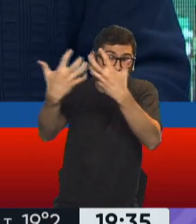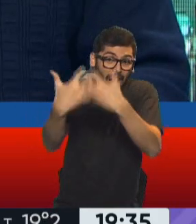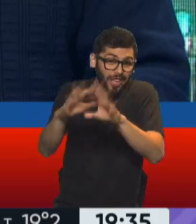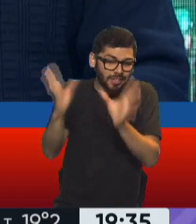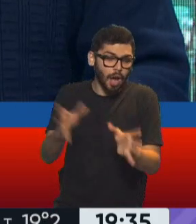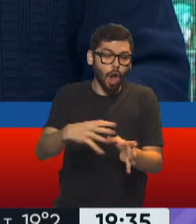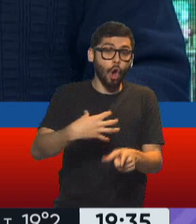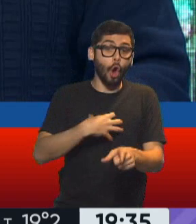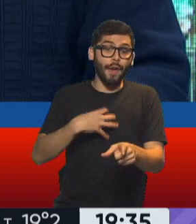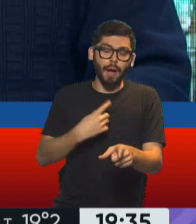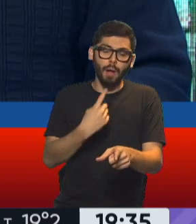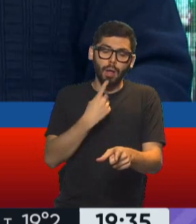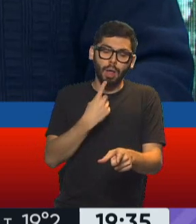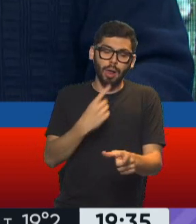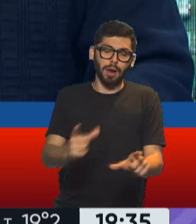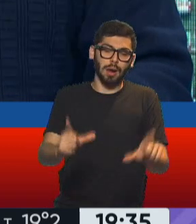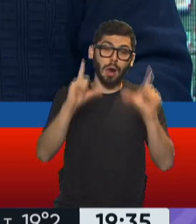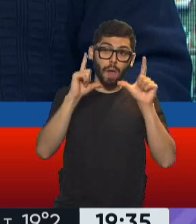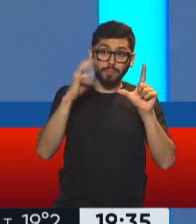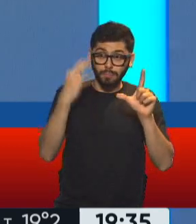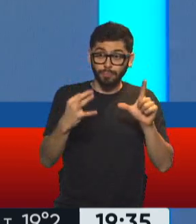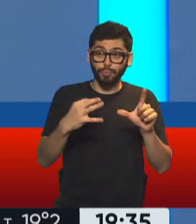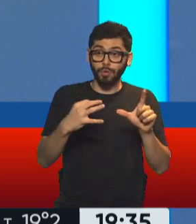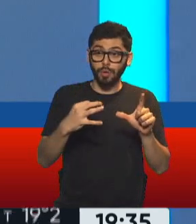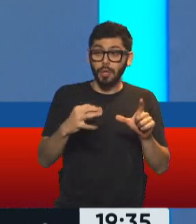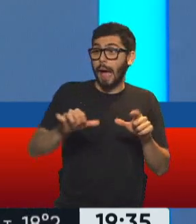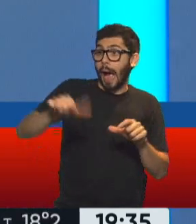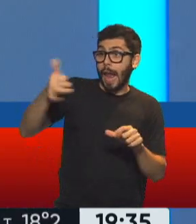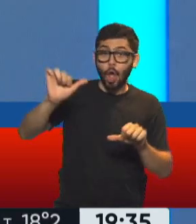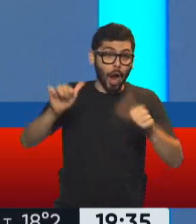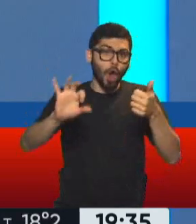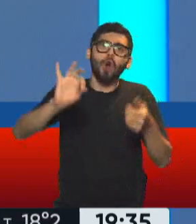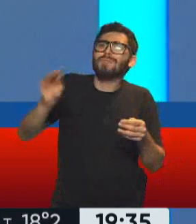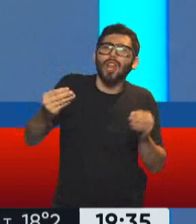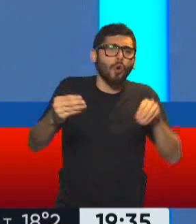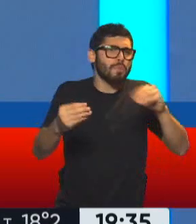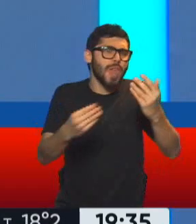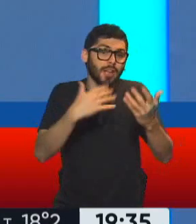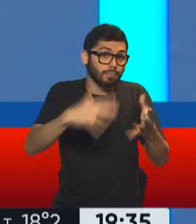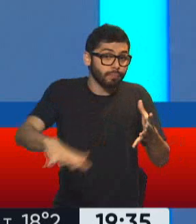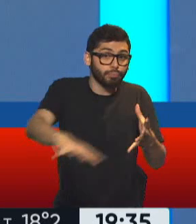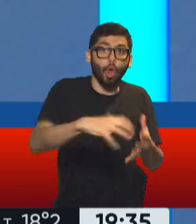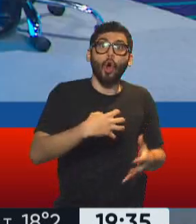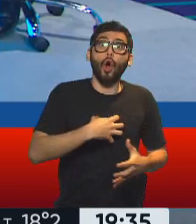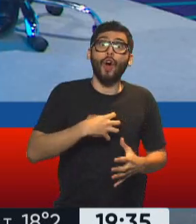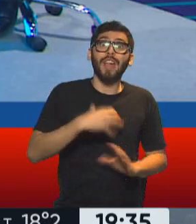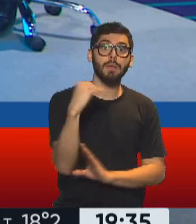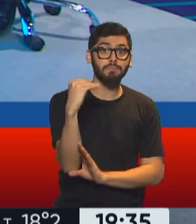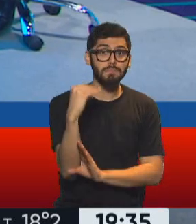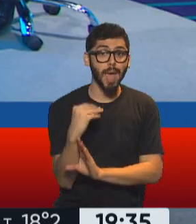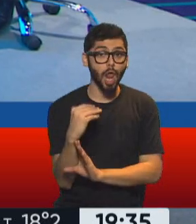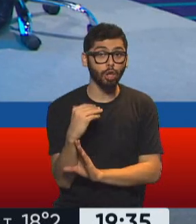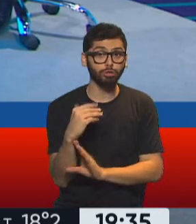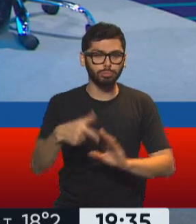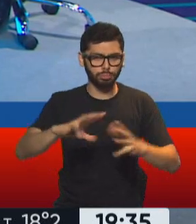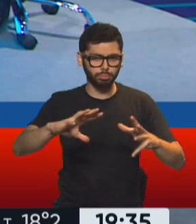sacar provecho, porque en realidad perjudica a todos. Gane quien gane, pierda quien pierda, participen todos los que participan. Se